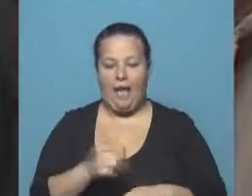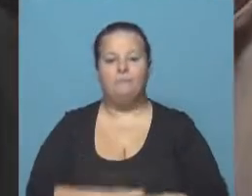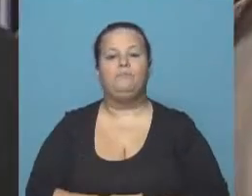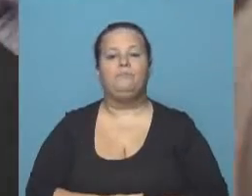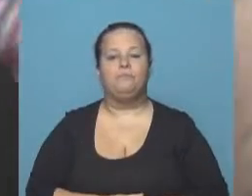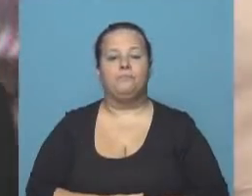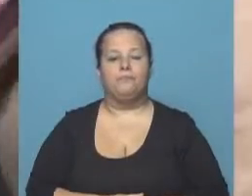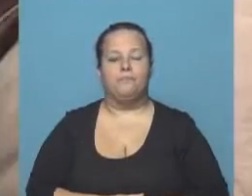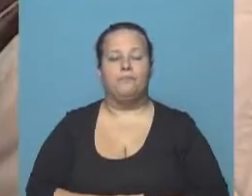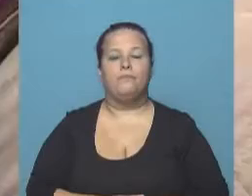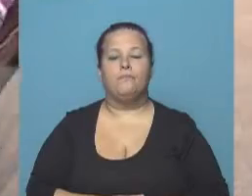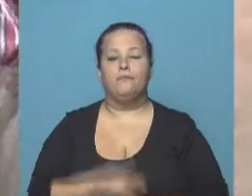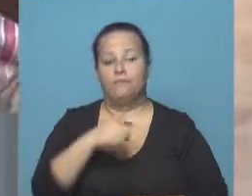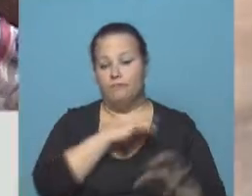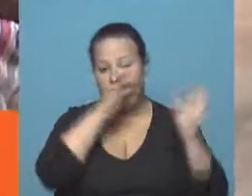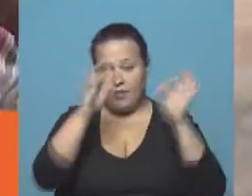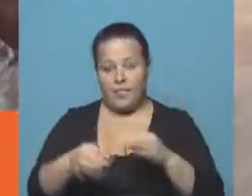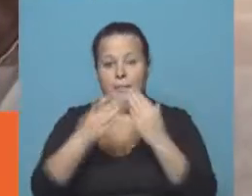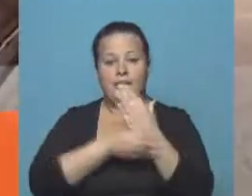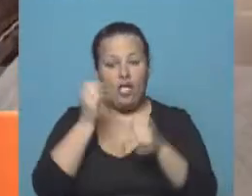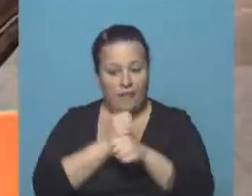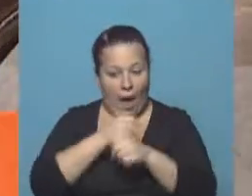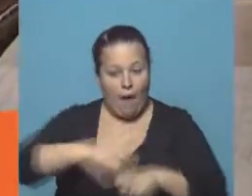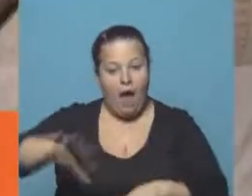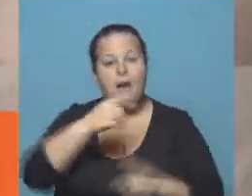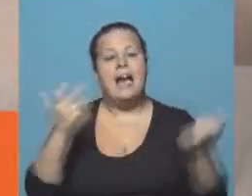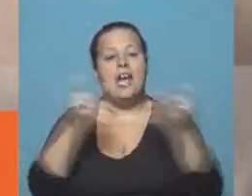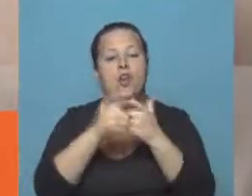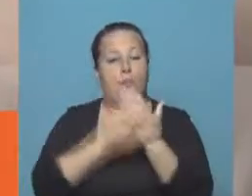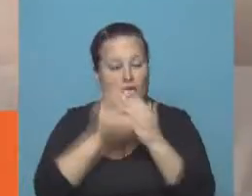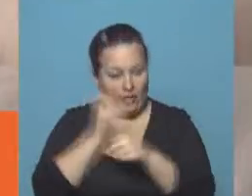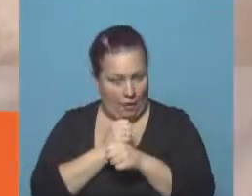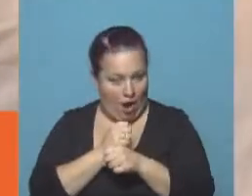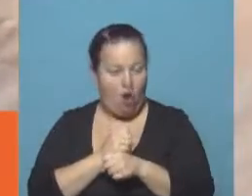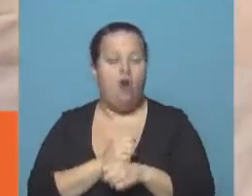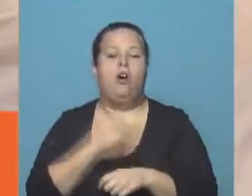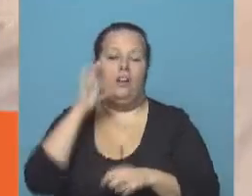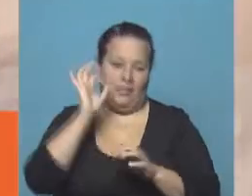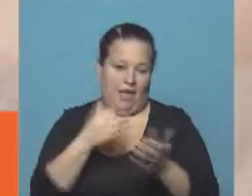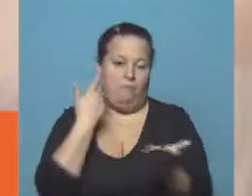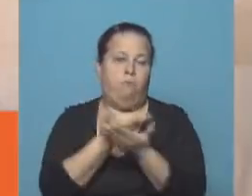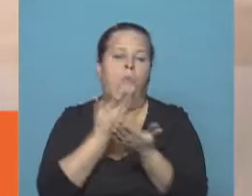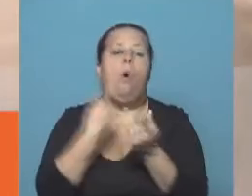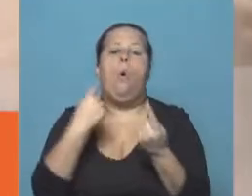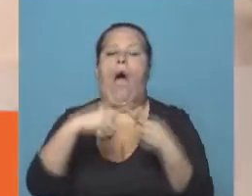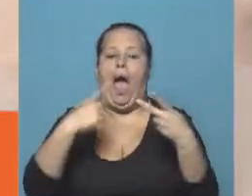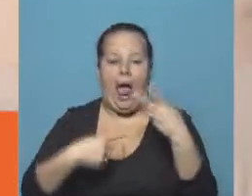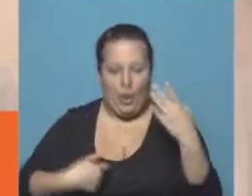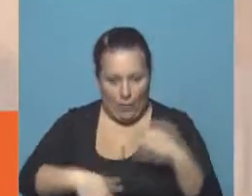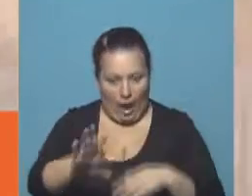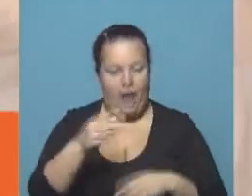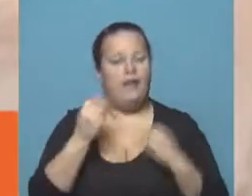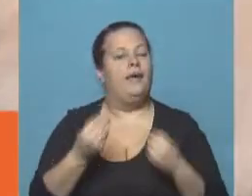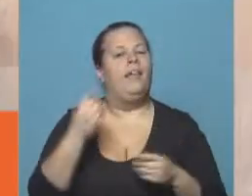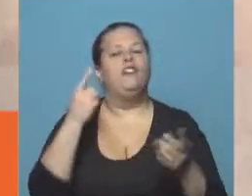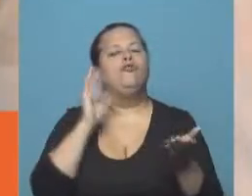CTA. Se llegan hasta este lugar para reunirse con el ministro Triaca. Ya sabemos los planteos que están realizando que